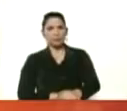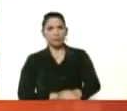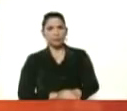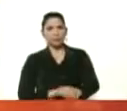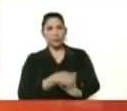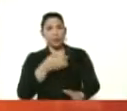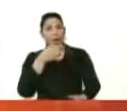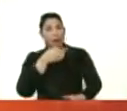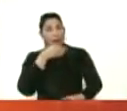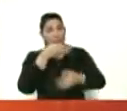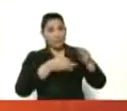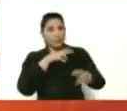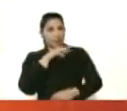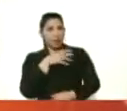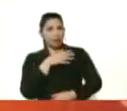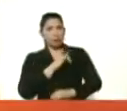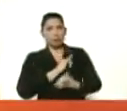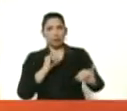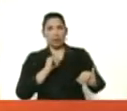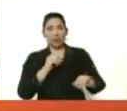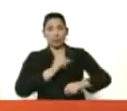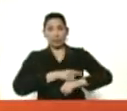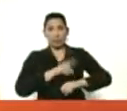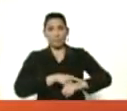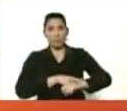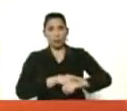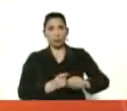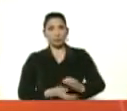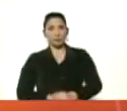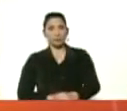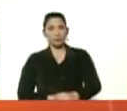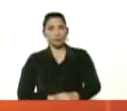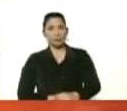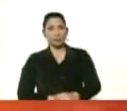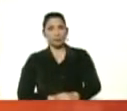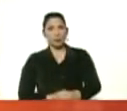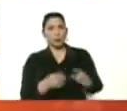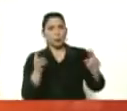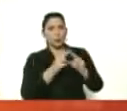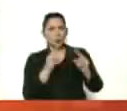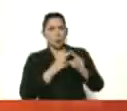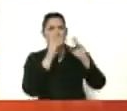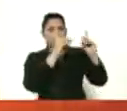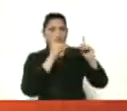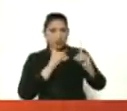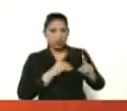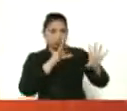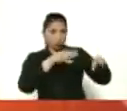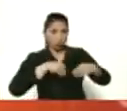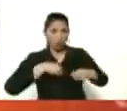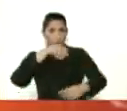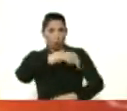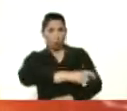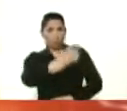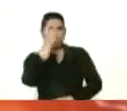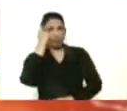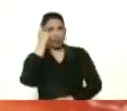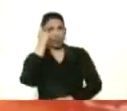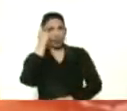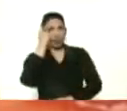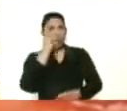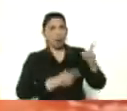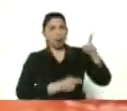hablar sobre eso. Yo creo que ya ha llegado ese tiempo de conocer una de las decisiones que usted ha tomado el día de hoy con